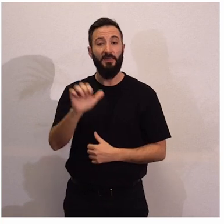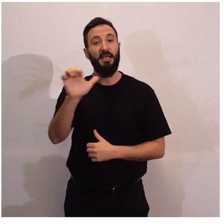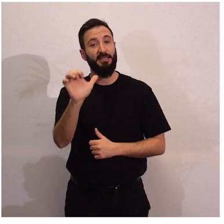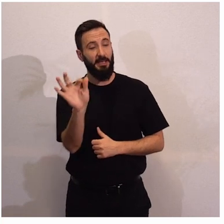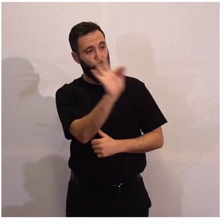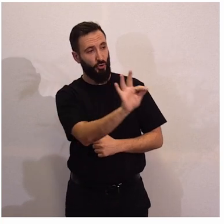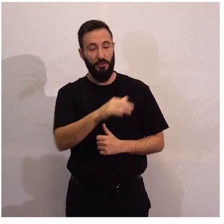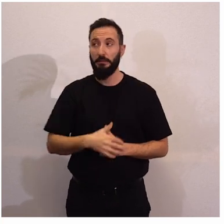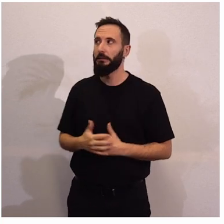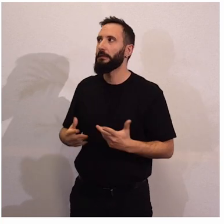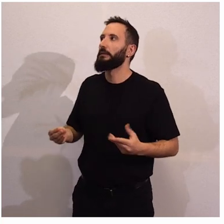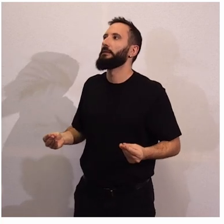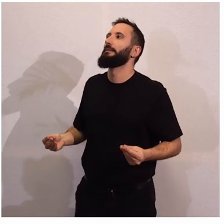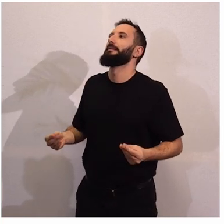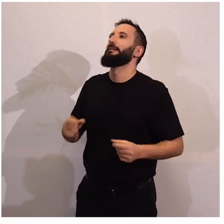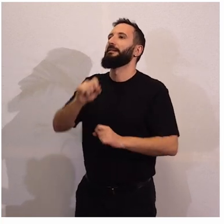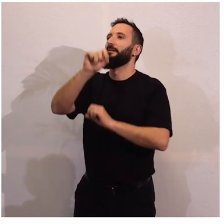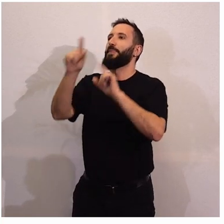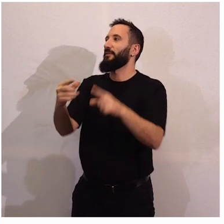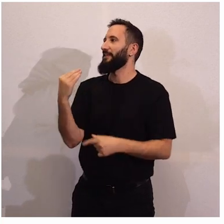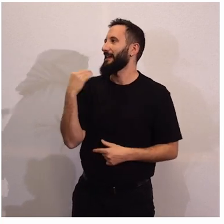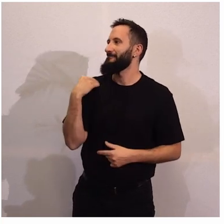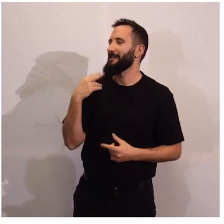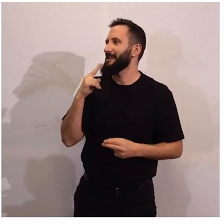Pues esa pregunta no deberías habérmelo hecho.